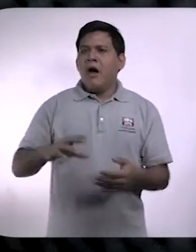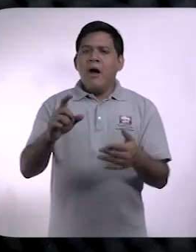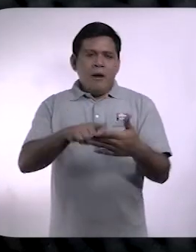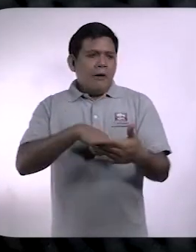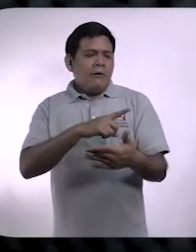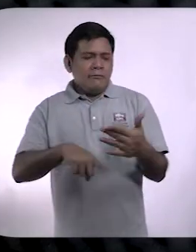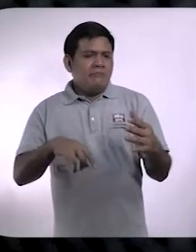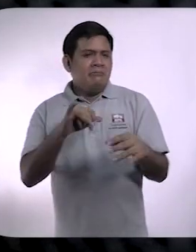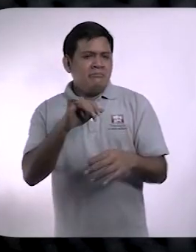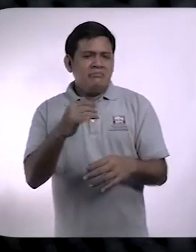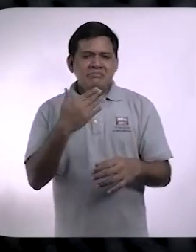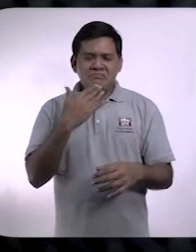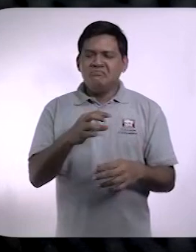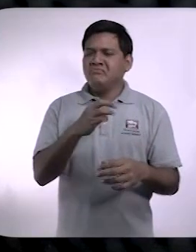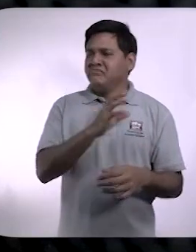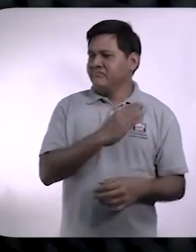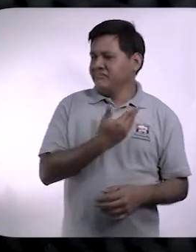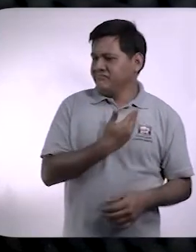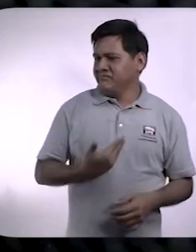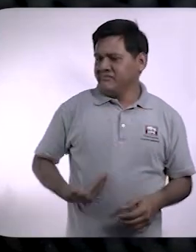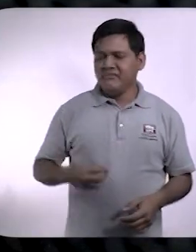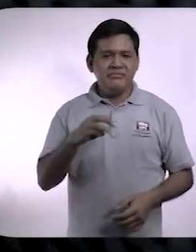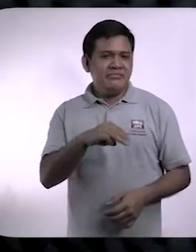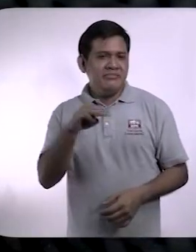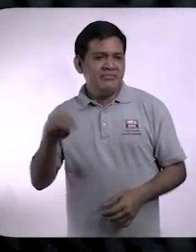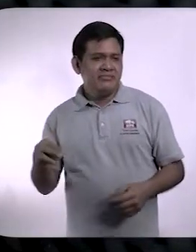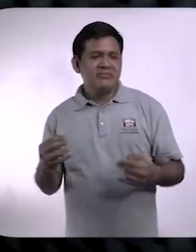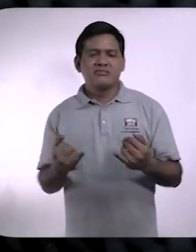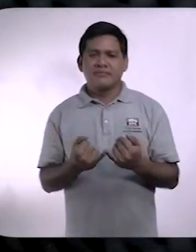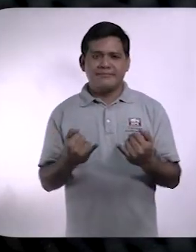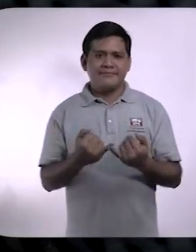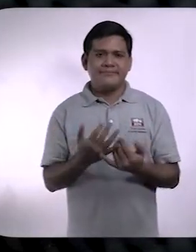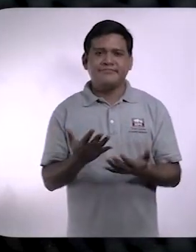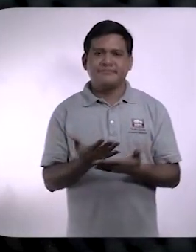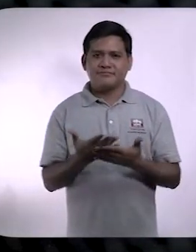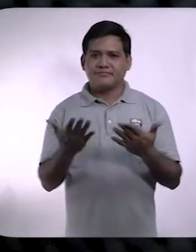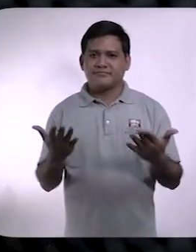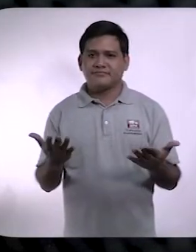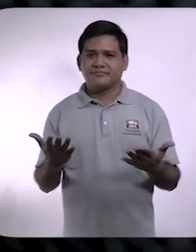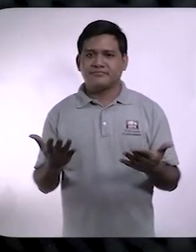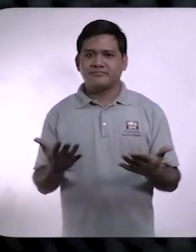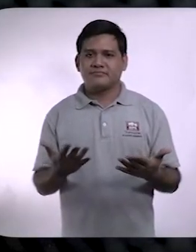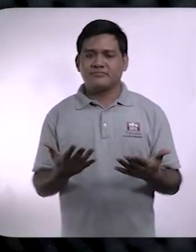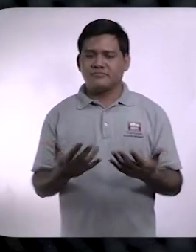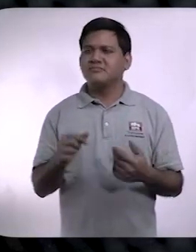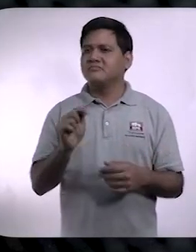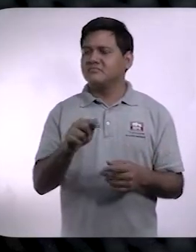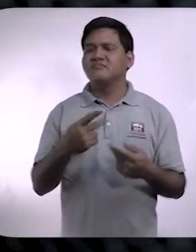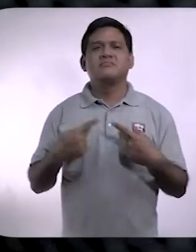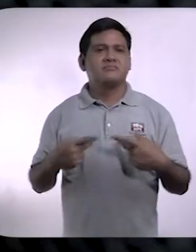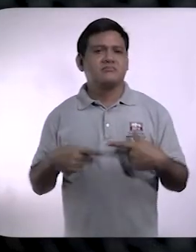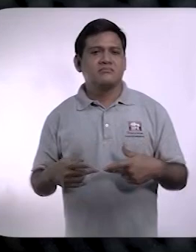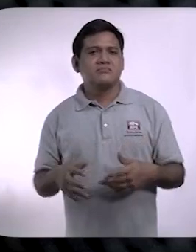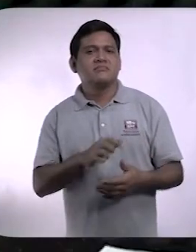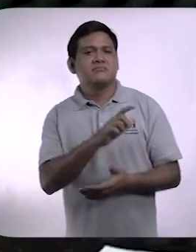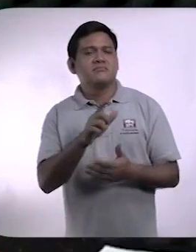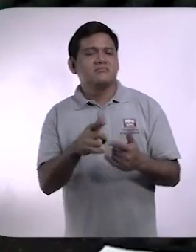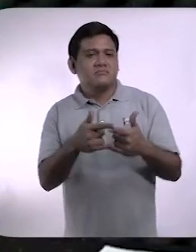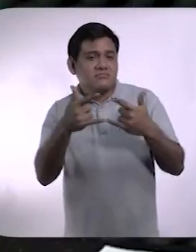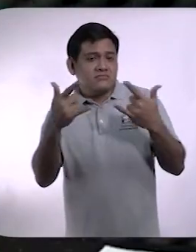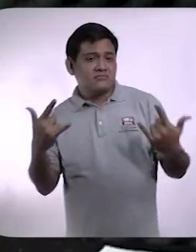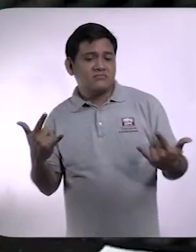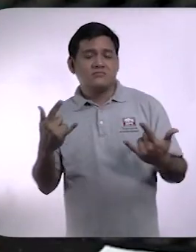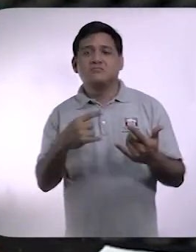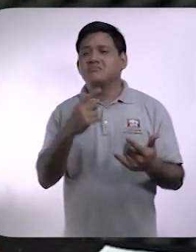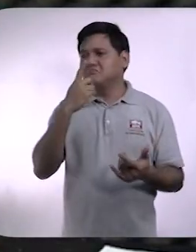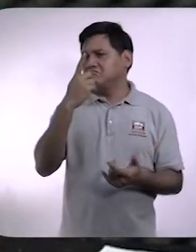¿no? Sería para presidencia municipal. Uh-huh. Aquí estaríamos dándole nosotros nuestro voto a esa persona. Esta leyenda parece, cabe